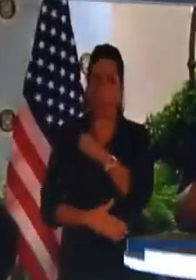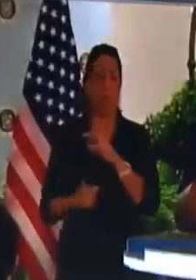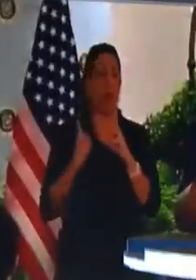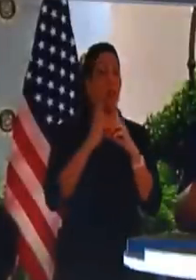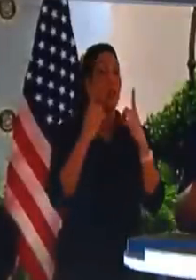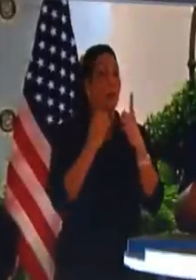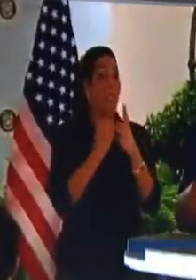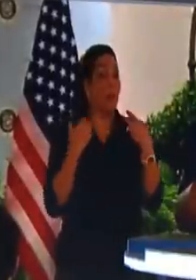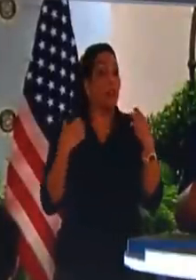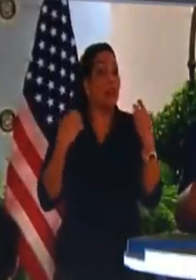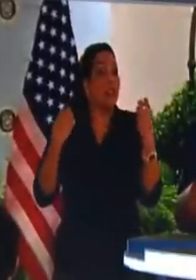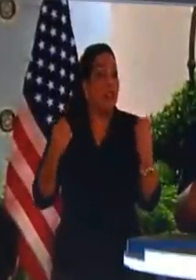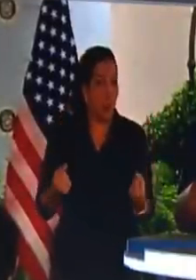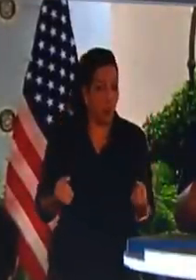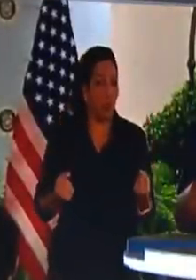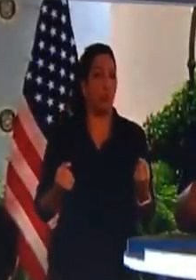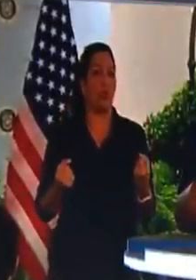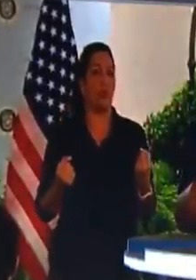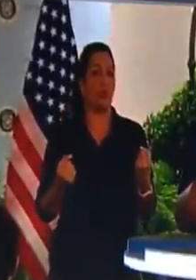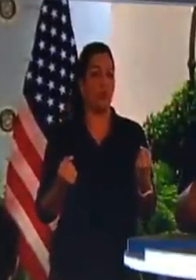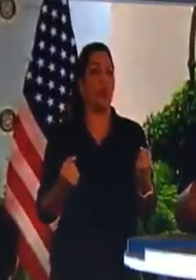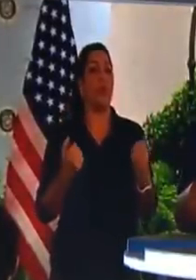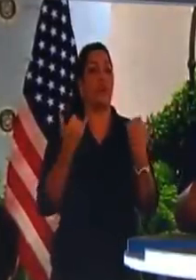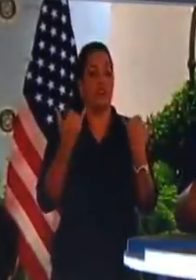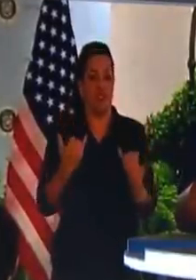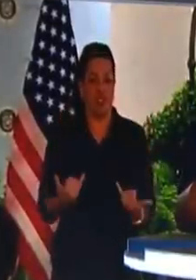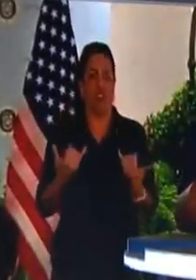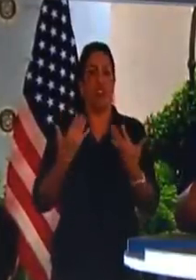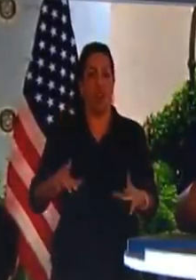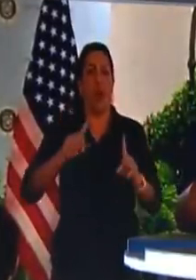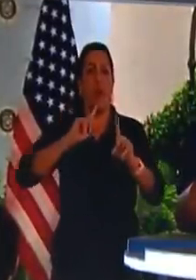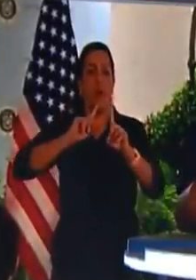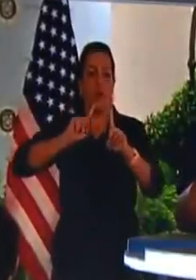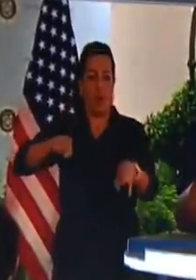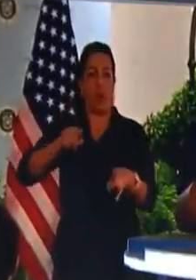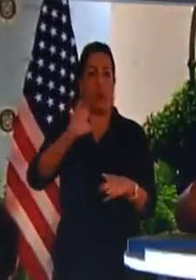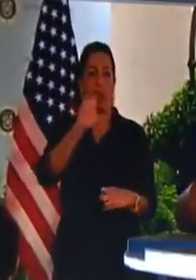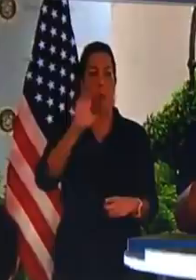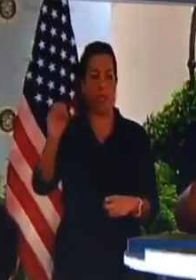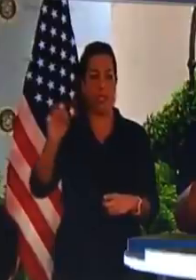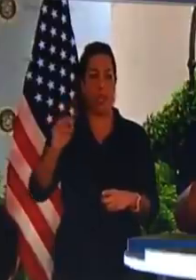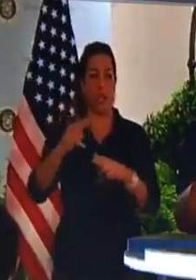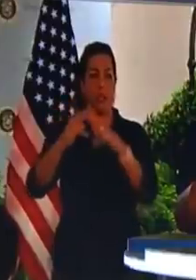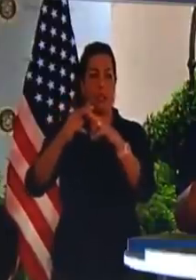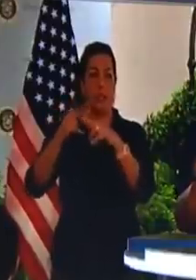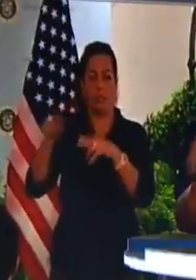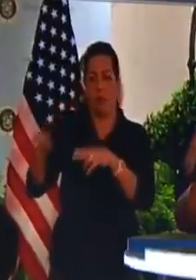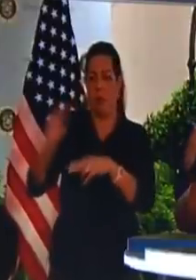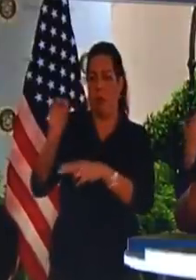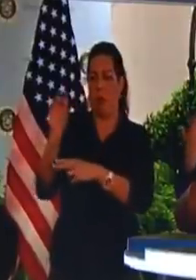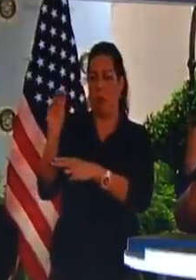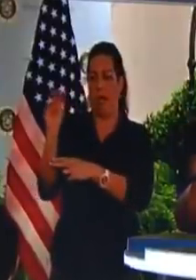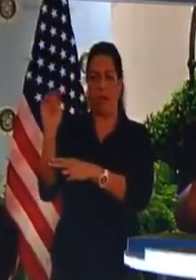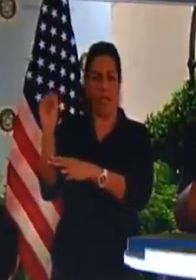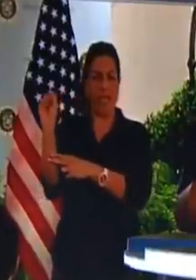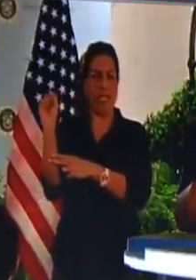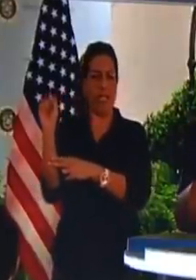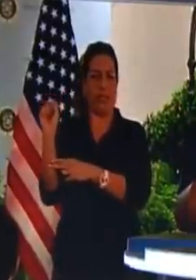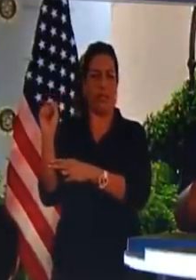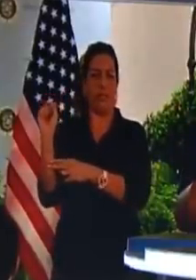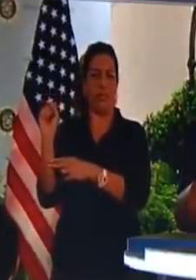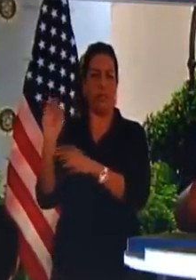cosas que se prometieron y la realidad de que a 100 días pareciera ser que no hemos aprendido tanto